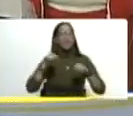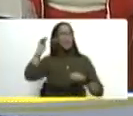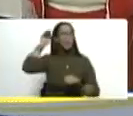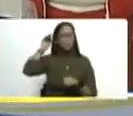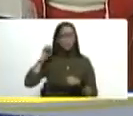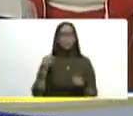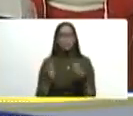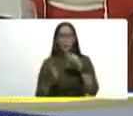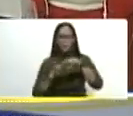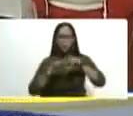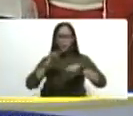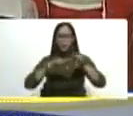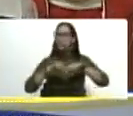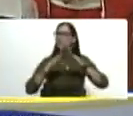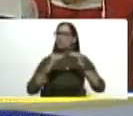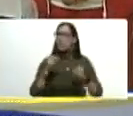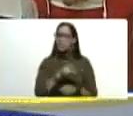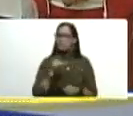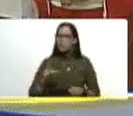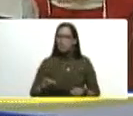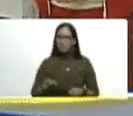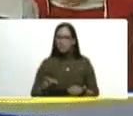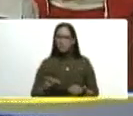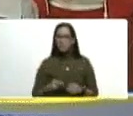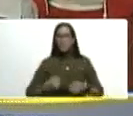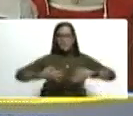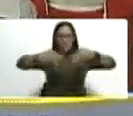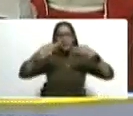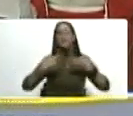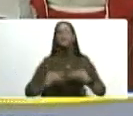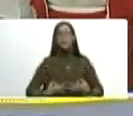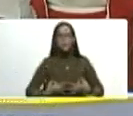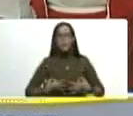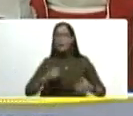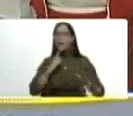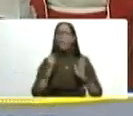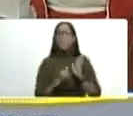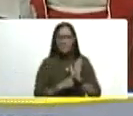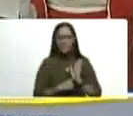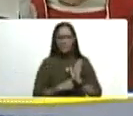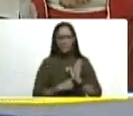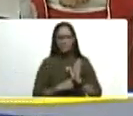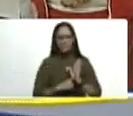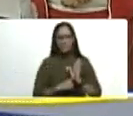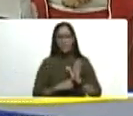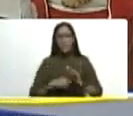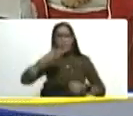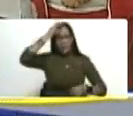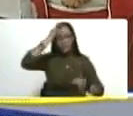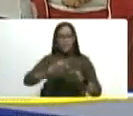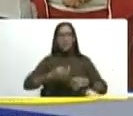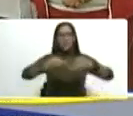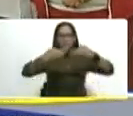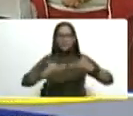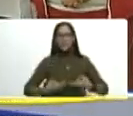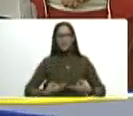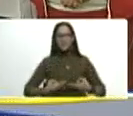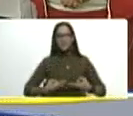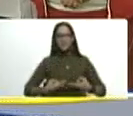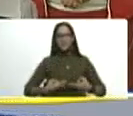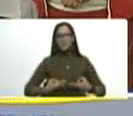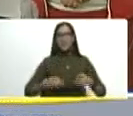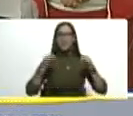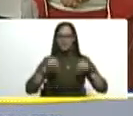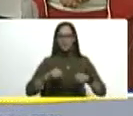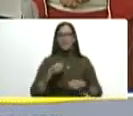vamos a construir entre todos y todas. Tengan la seguridad absoluta, la fe y la certeza de que así